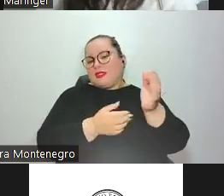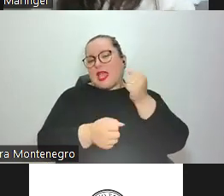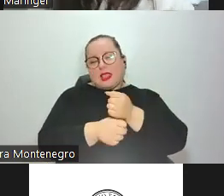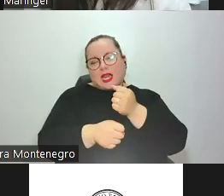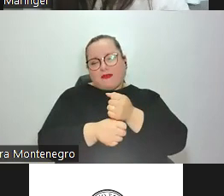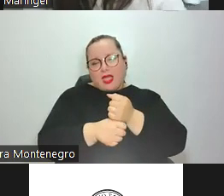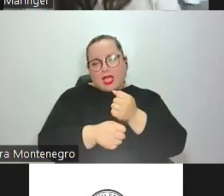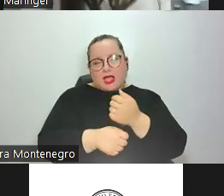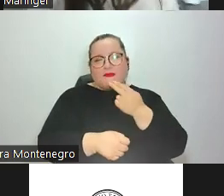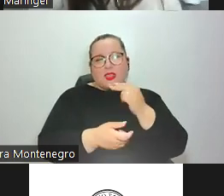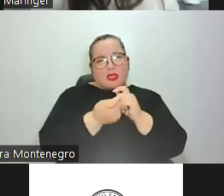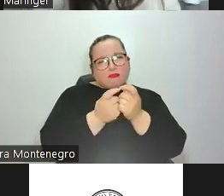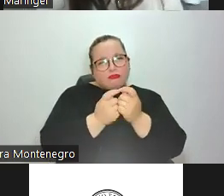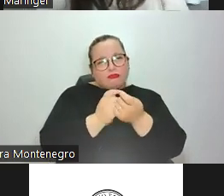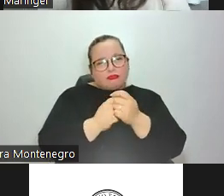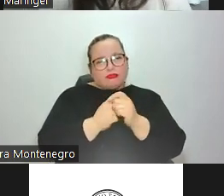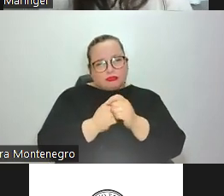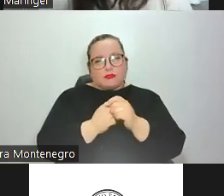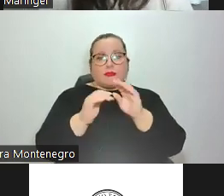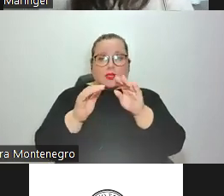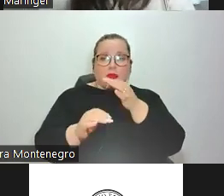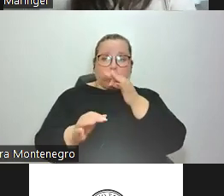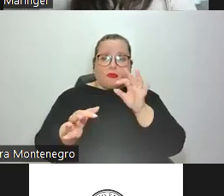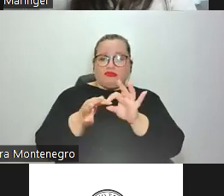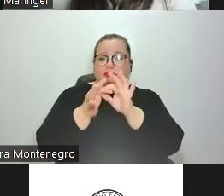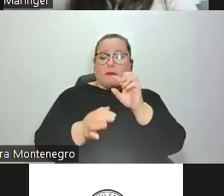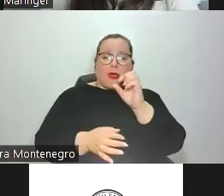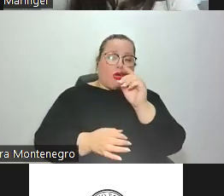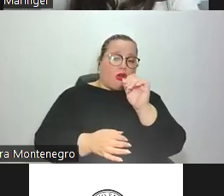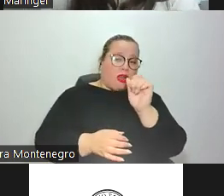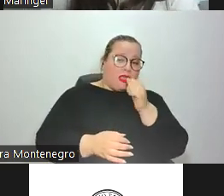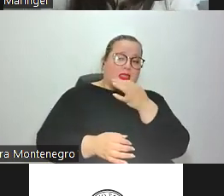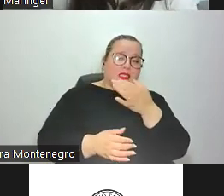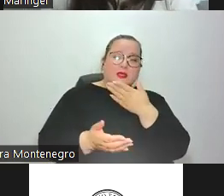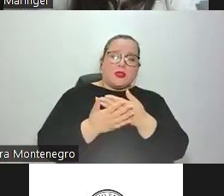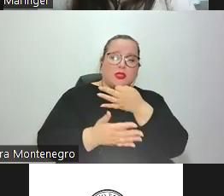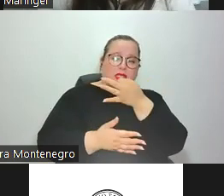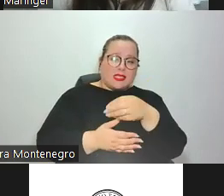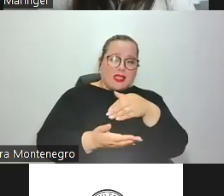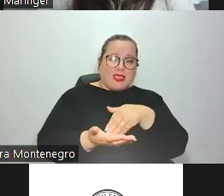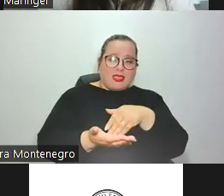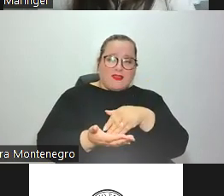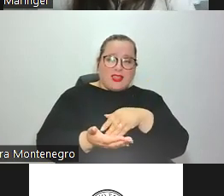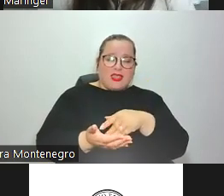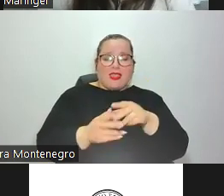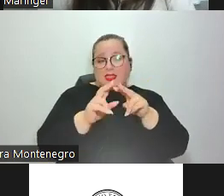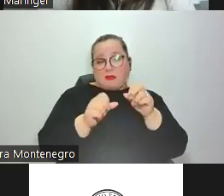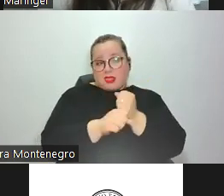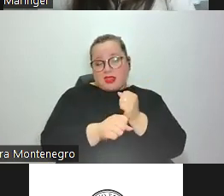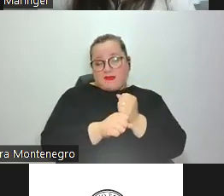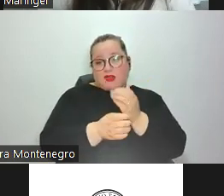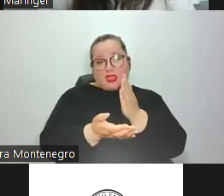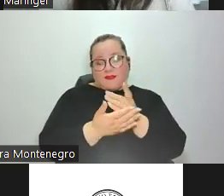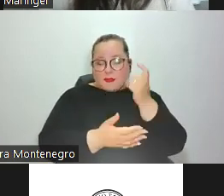trabajar. Y también ahí complementando de Paola, cuando uno habla de debilidades en una entrevista, tienes que pensar